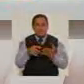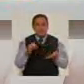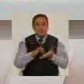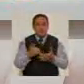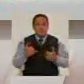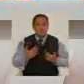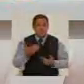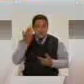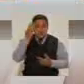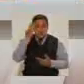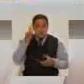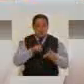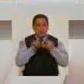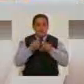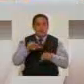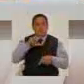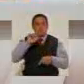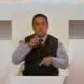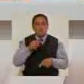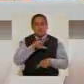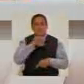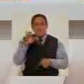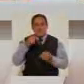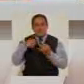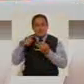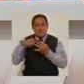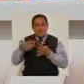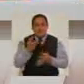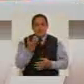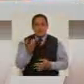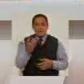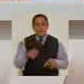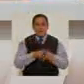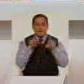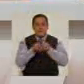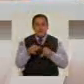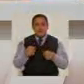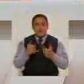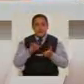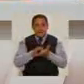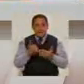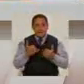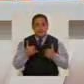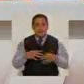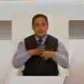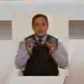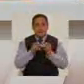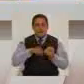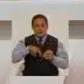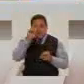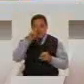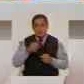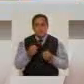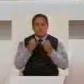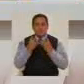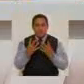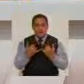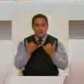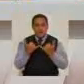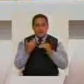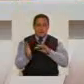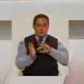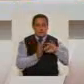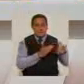tenía conocimiento eran 3.300 variedades de papa nativa que nosotros tenemos en nuestro país. Julio, vamos con la siguiente nota que